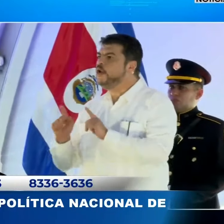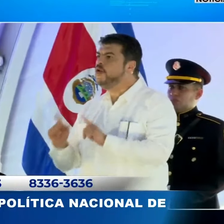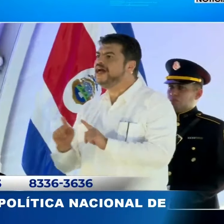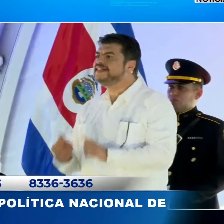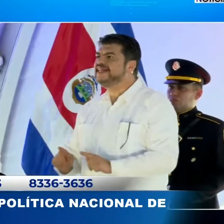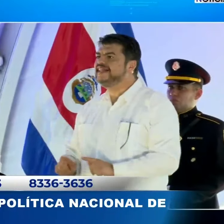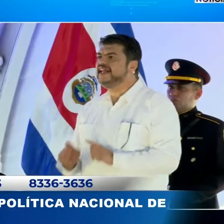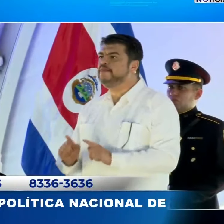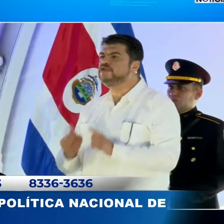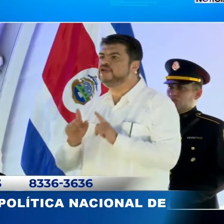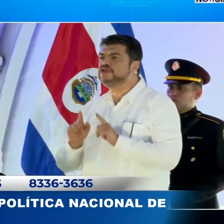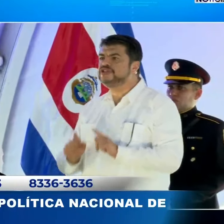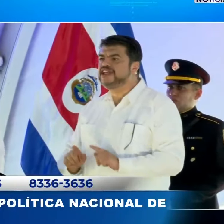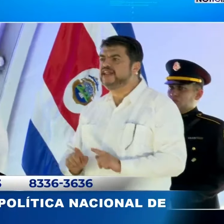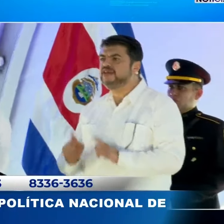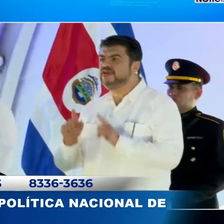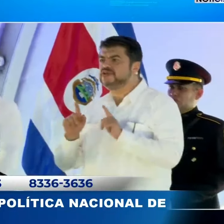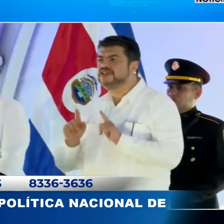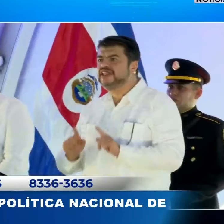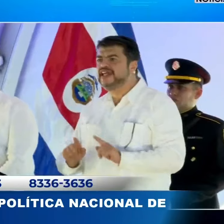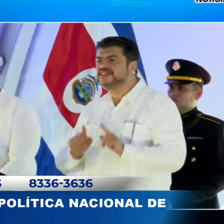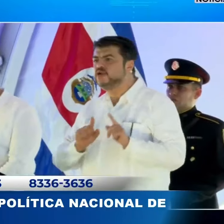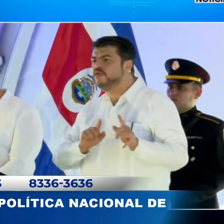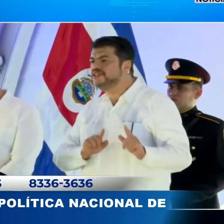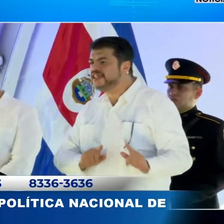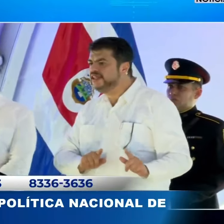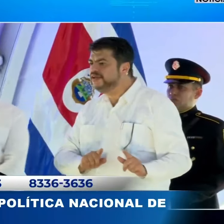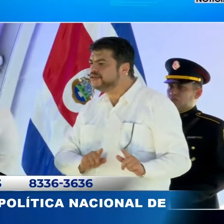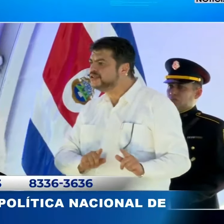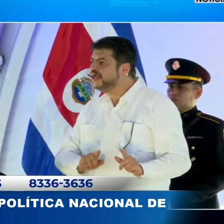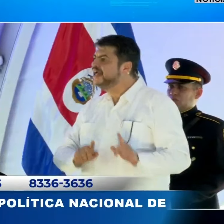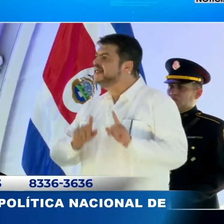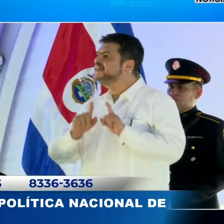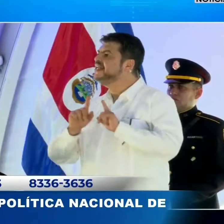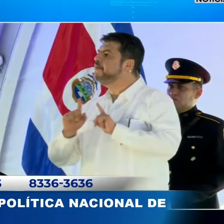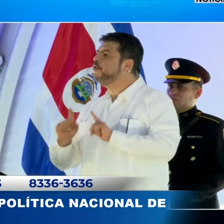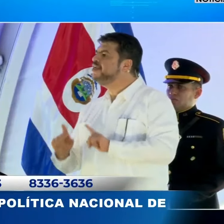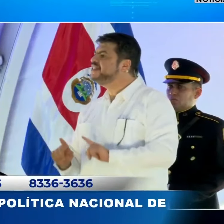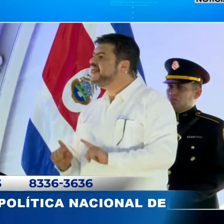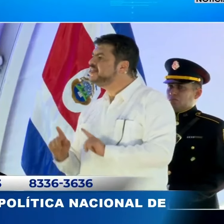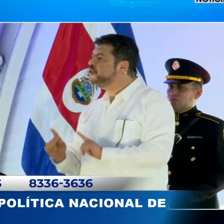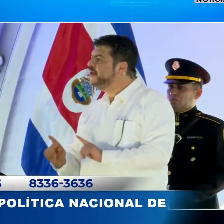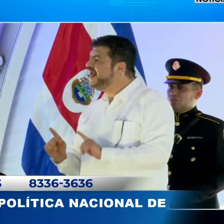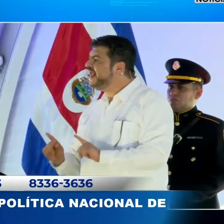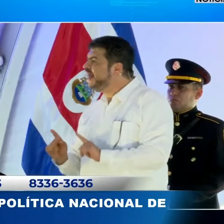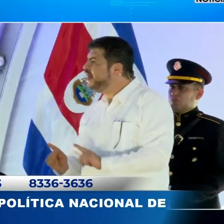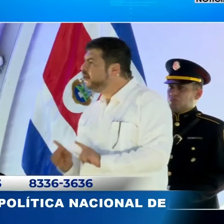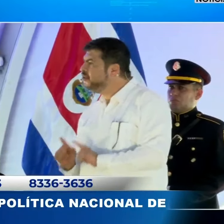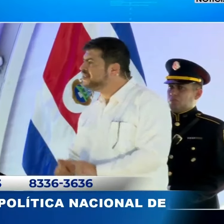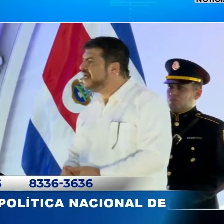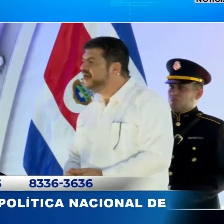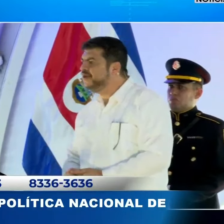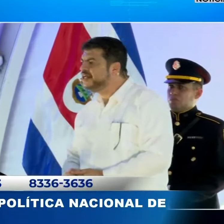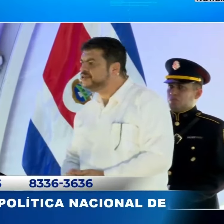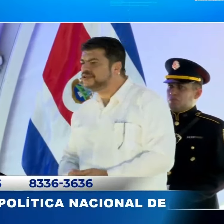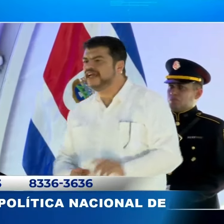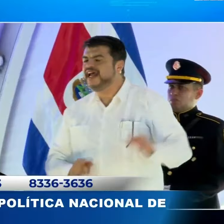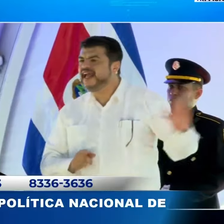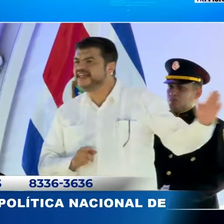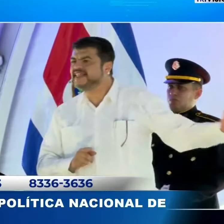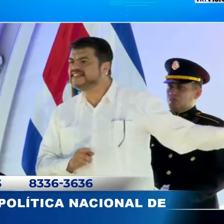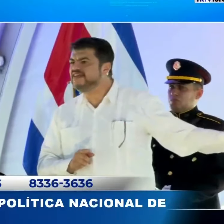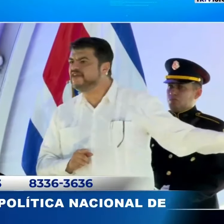Y aún así tenemos 810 homicidios. Si la policía se hubiera quedado cruzada de